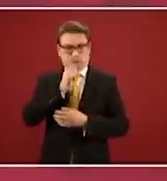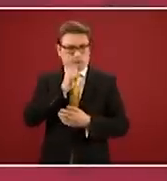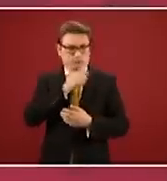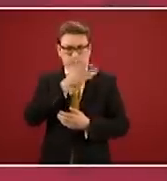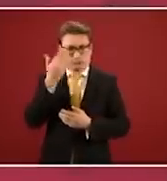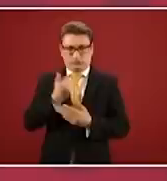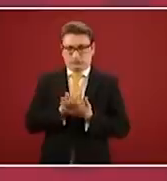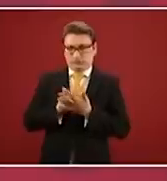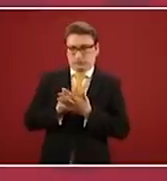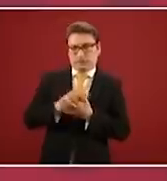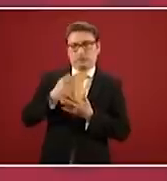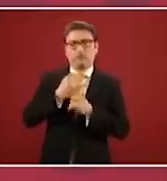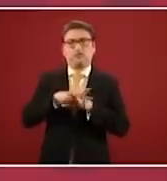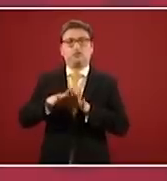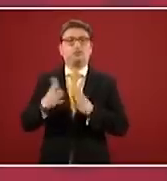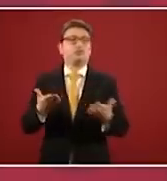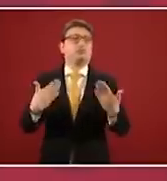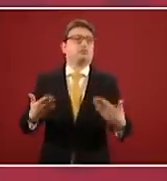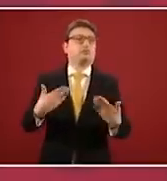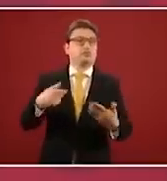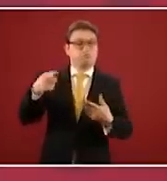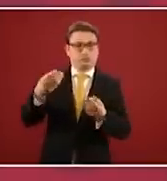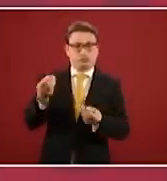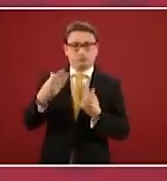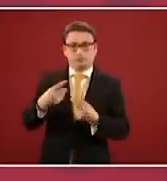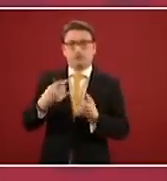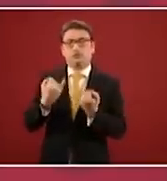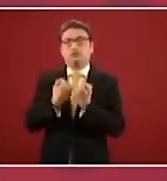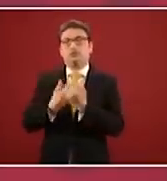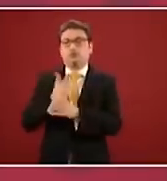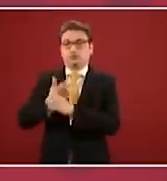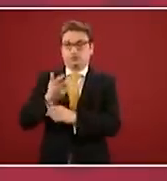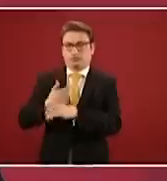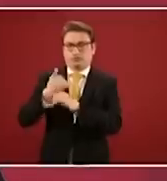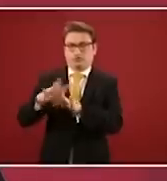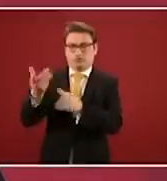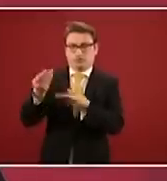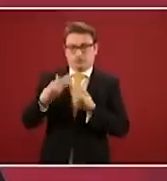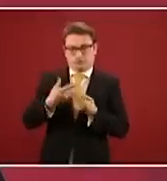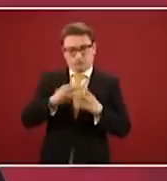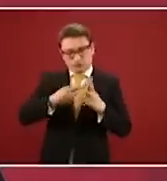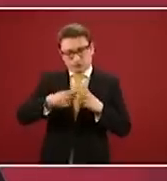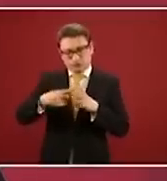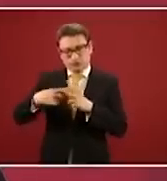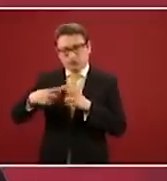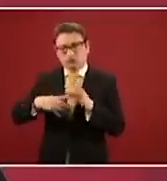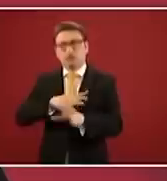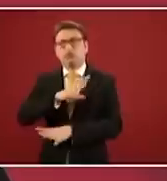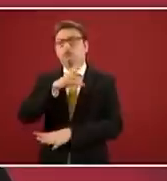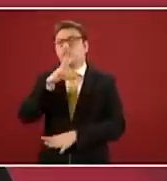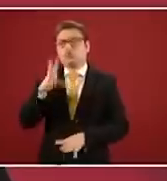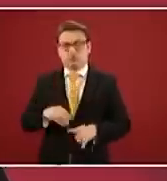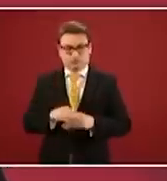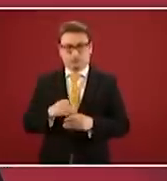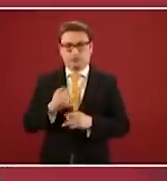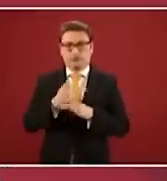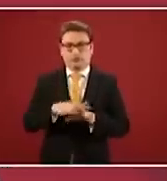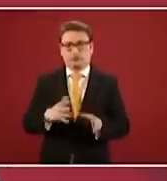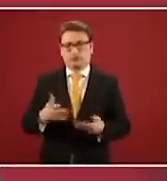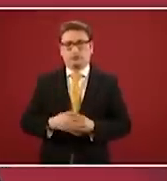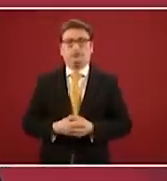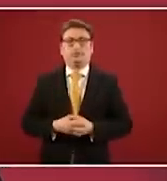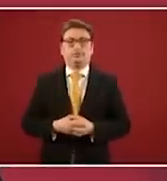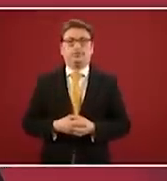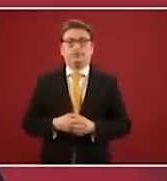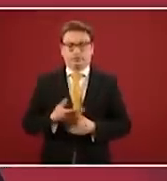por parte de Panamá y de Estados Unidos para poder tener los montos totales de la información. Y sí se